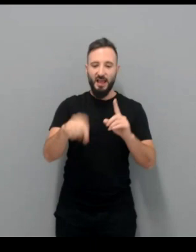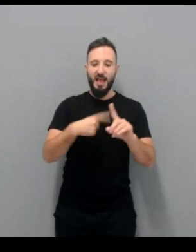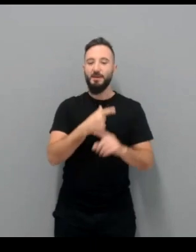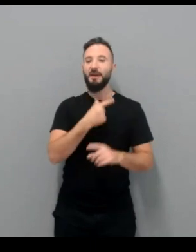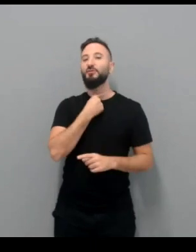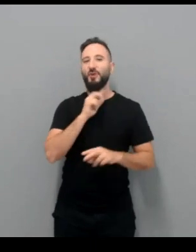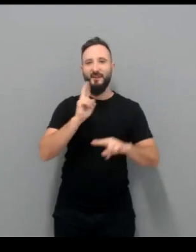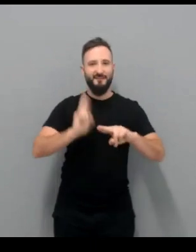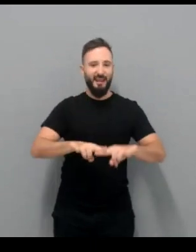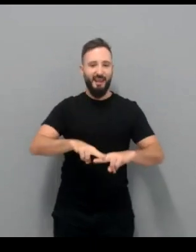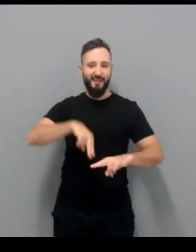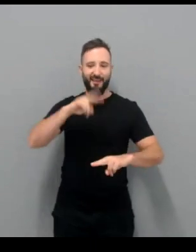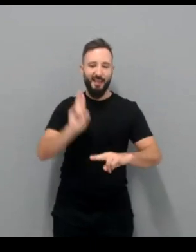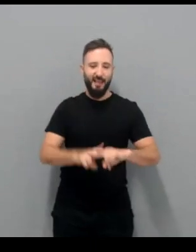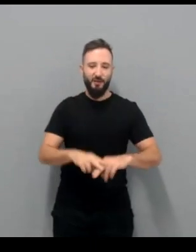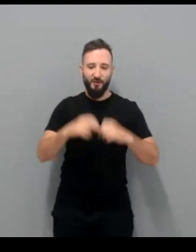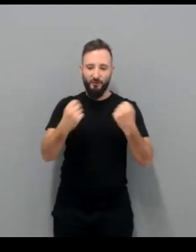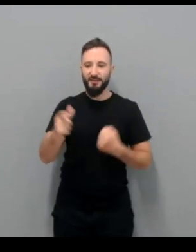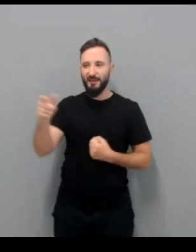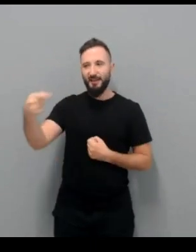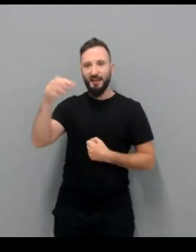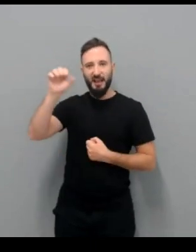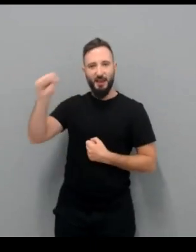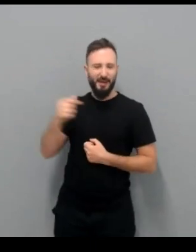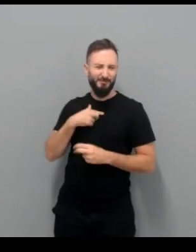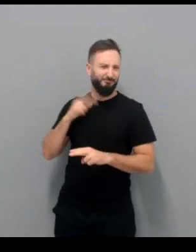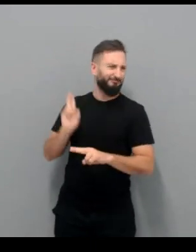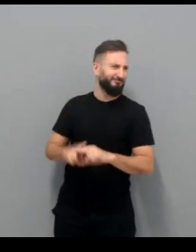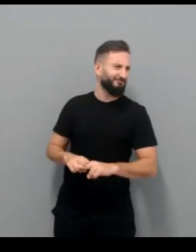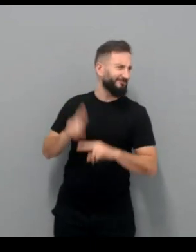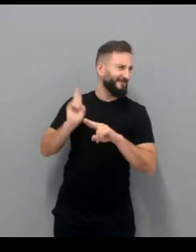negro. Muy negro, Gema es muy macabra.